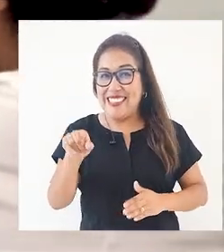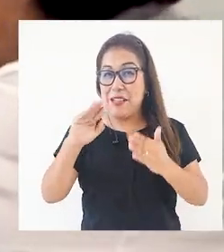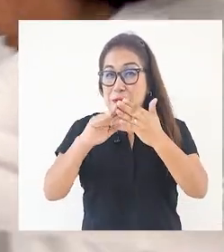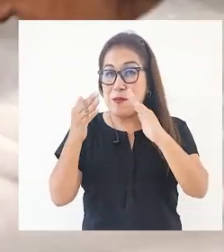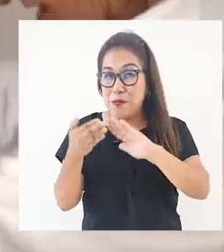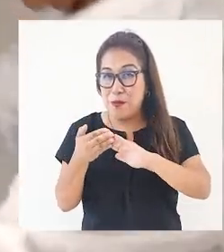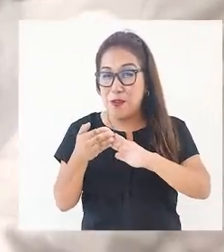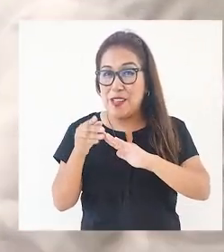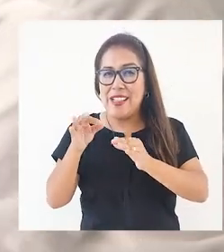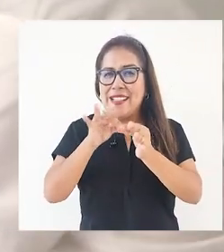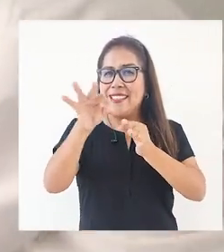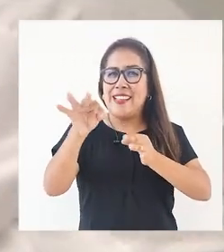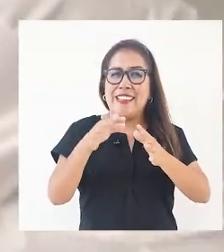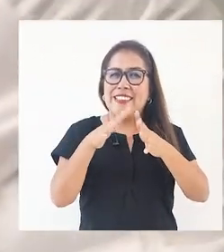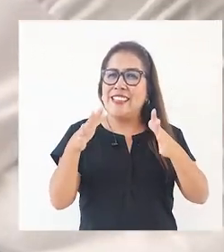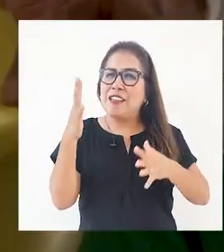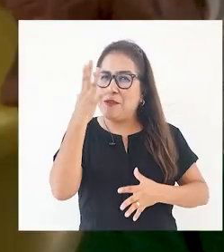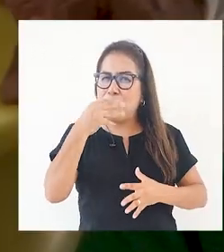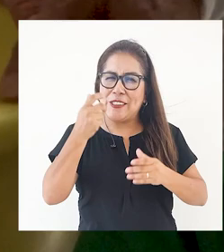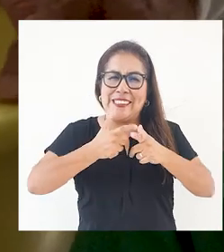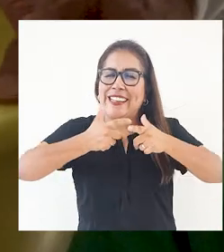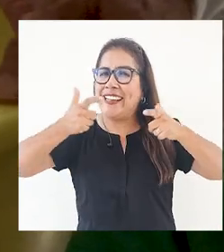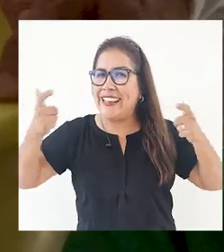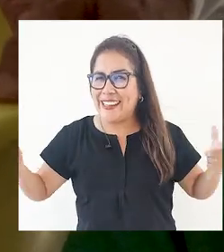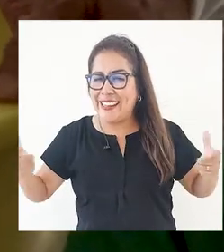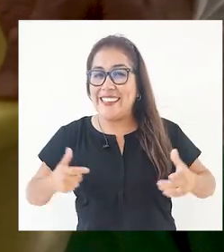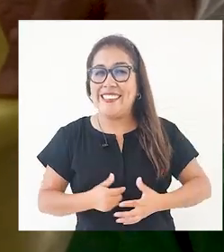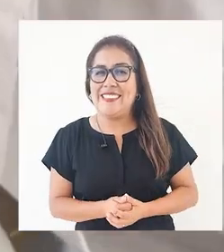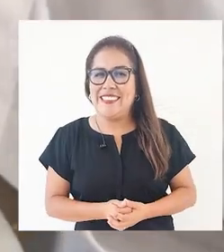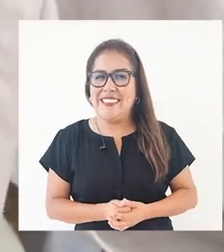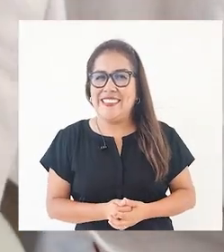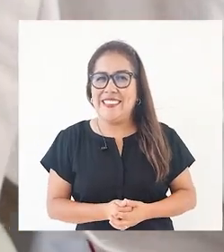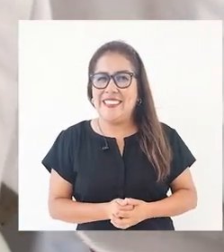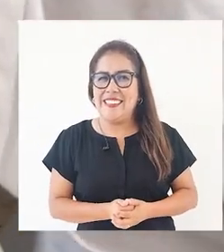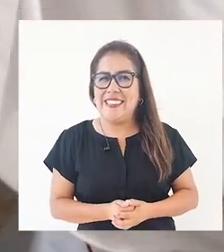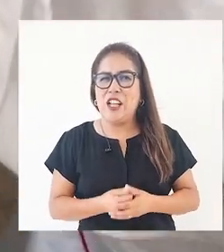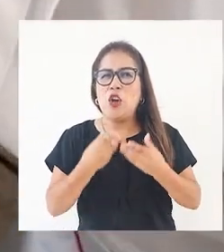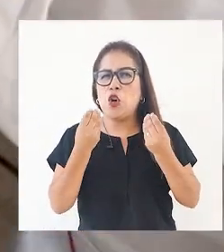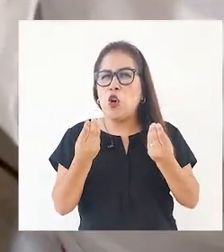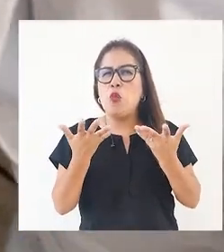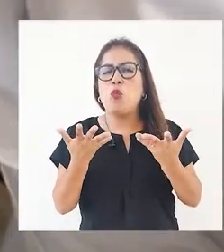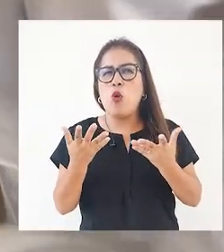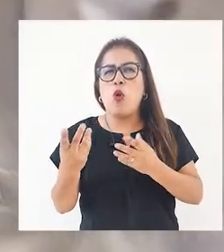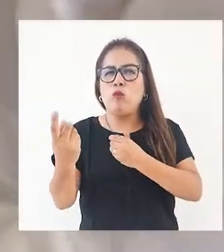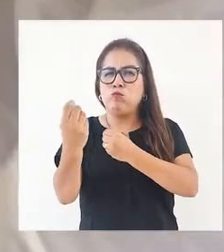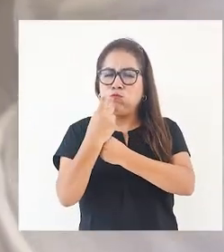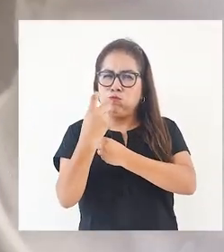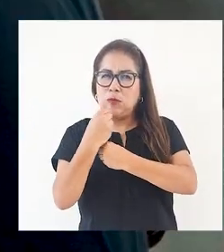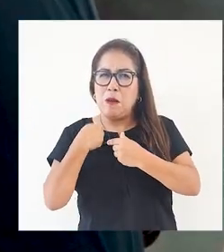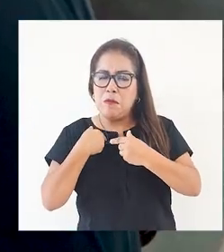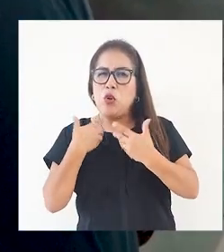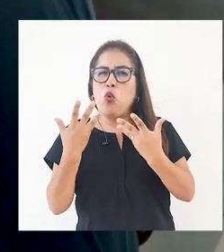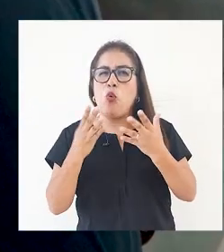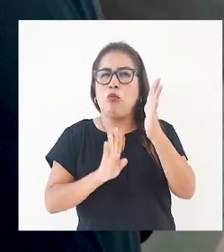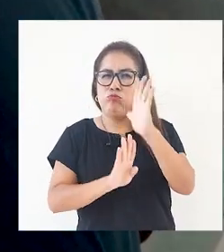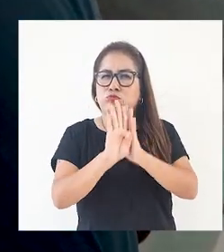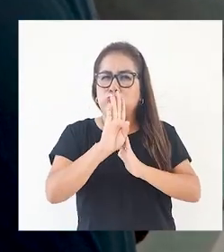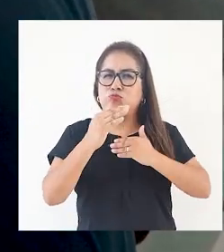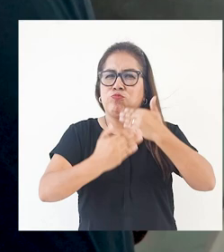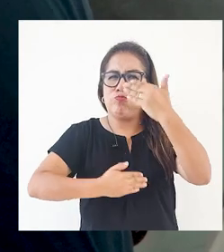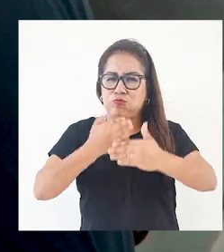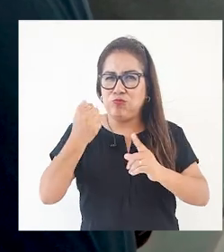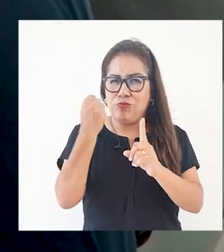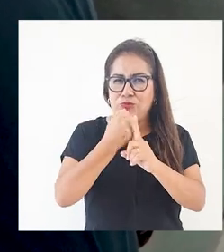Este pueblo, este distrito tan lindo de Urín, me enseñó cómo superarse, cómo salir